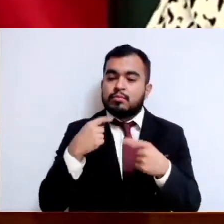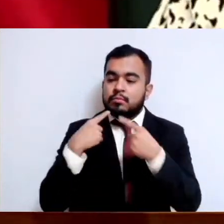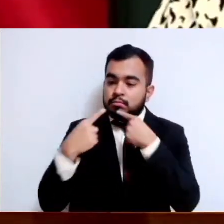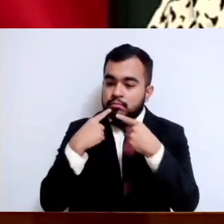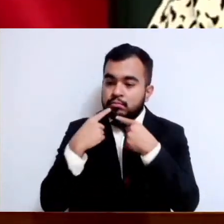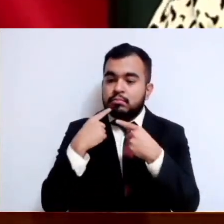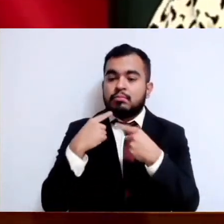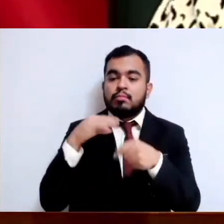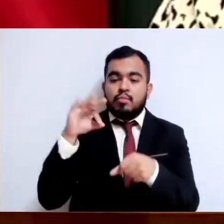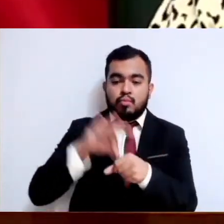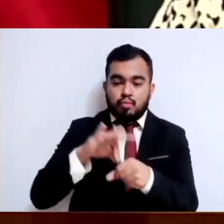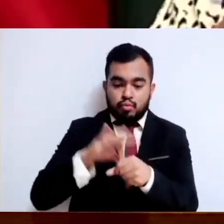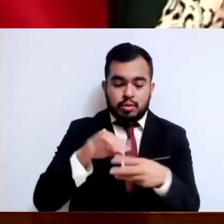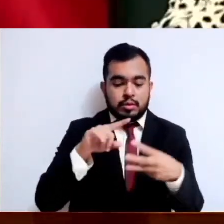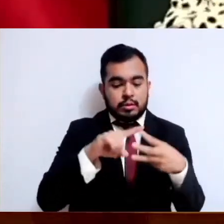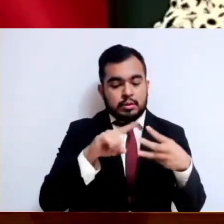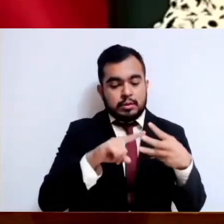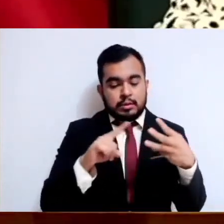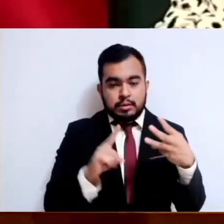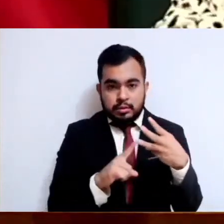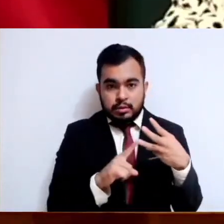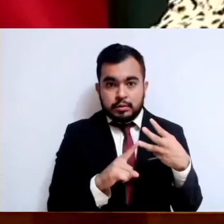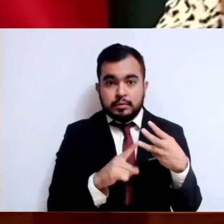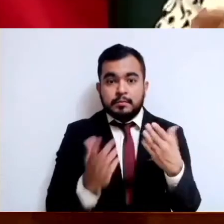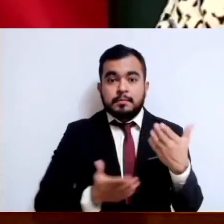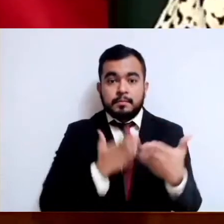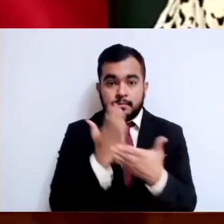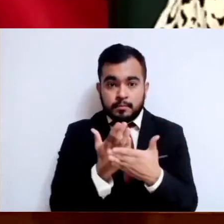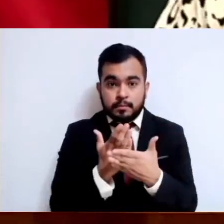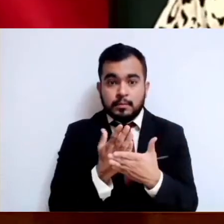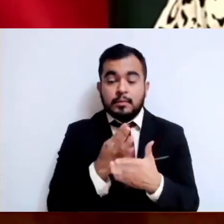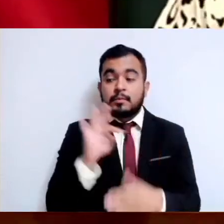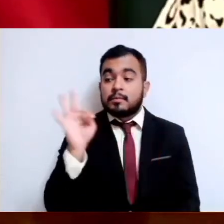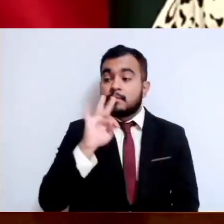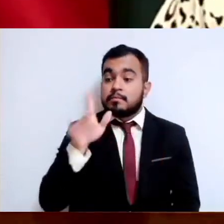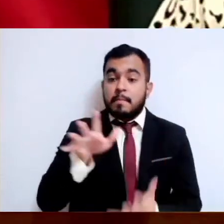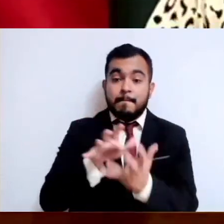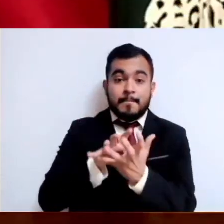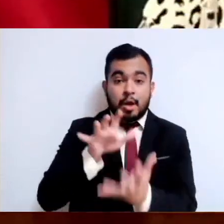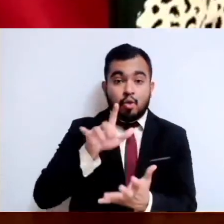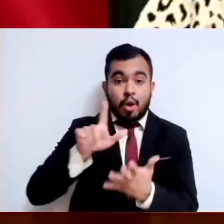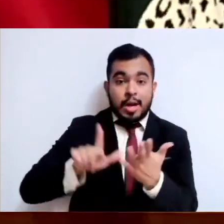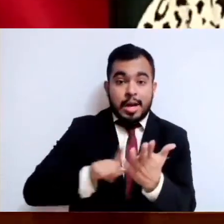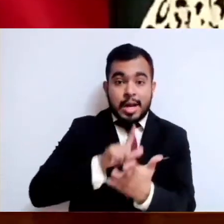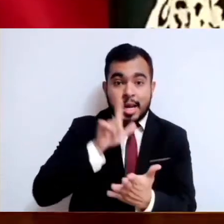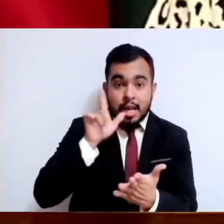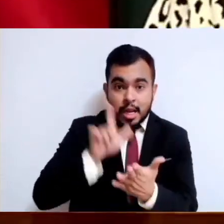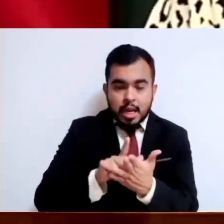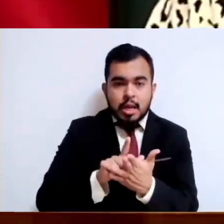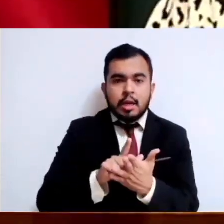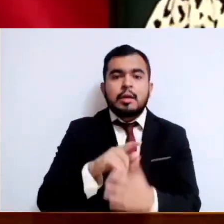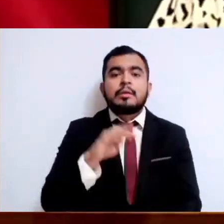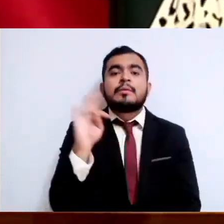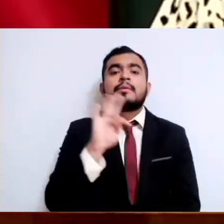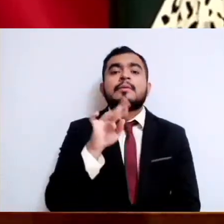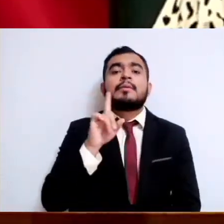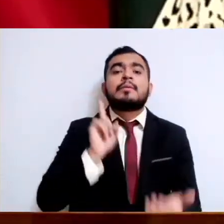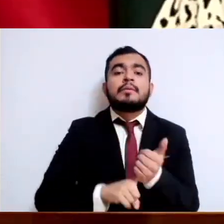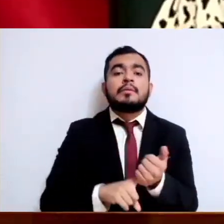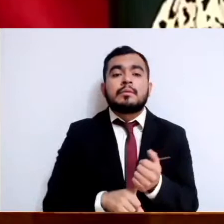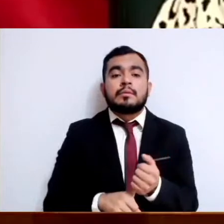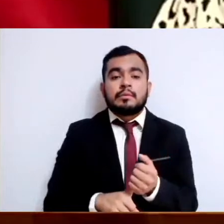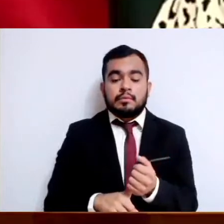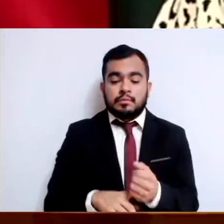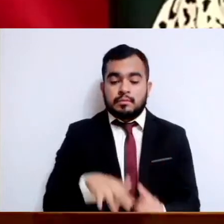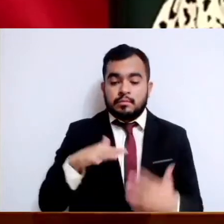decreto de la terna, aclarando que si alguno obtiene la mayoría legal correspondiente, esto es, la aprobación de